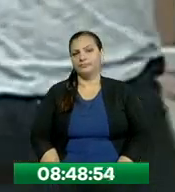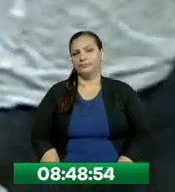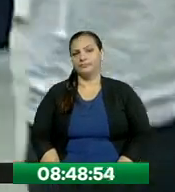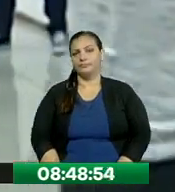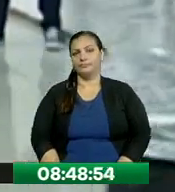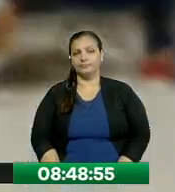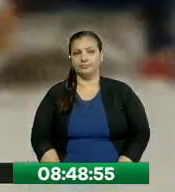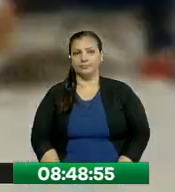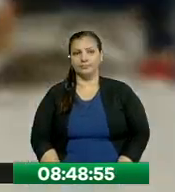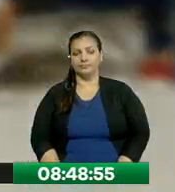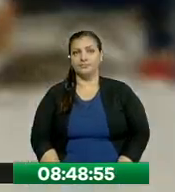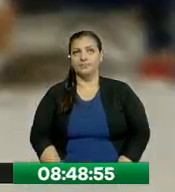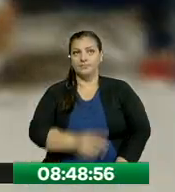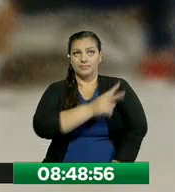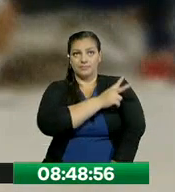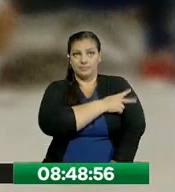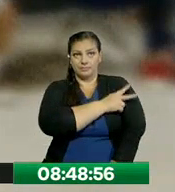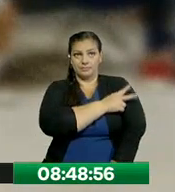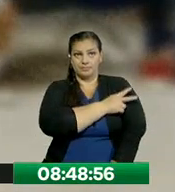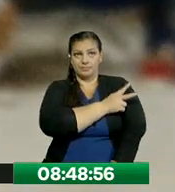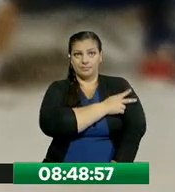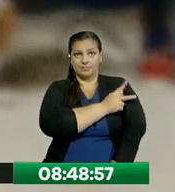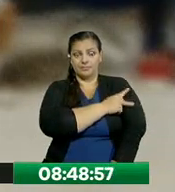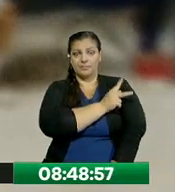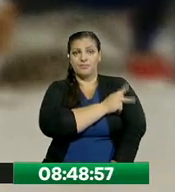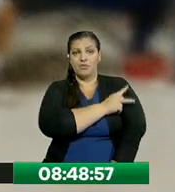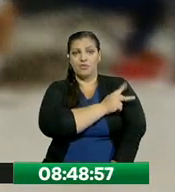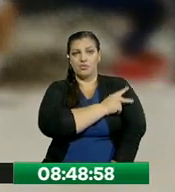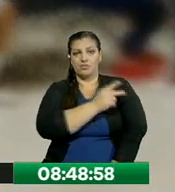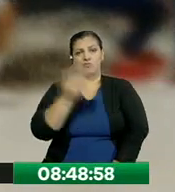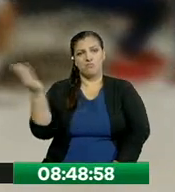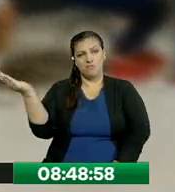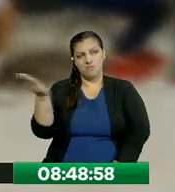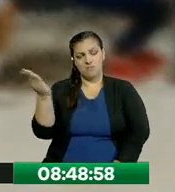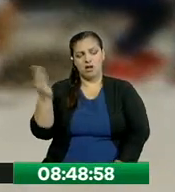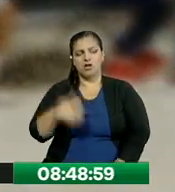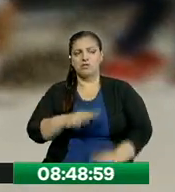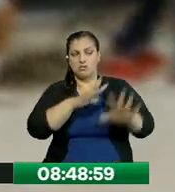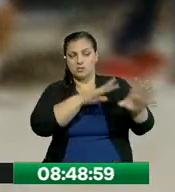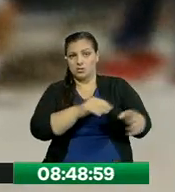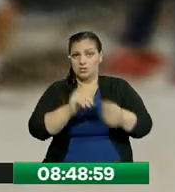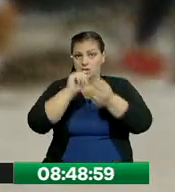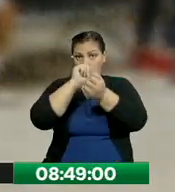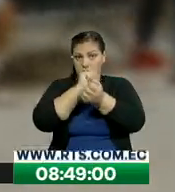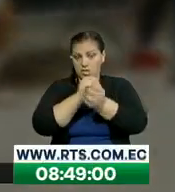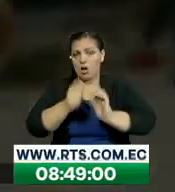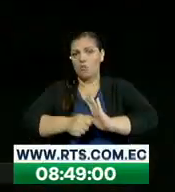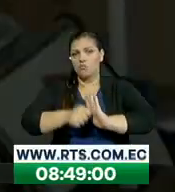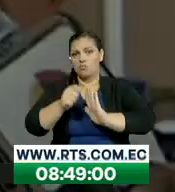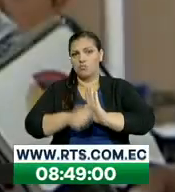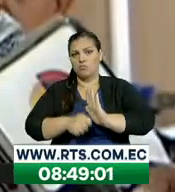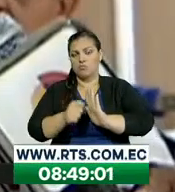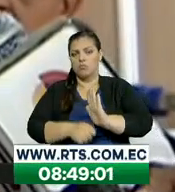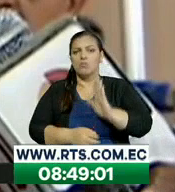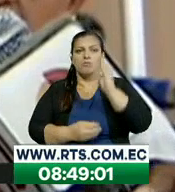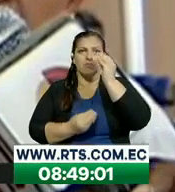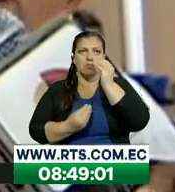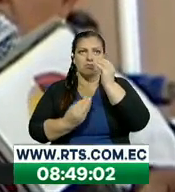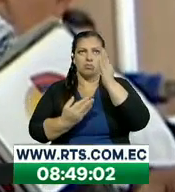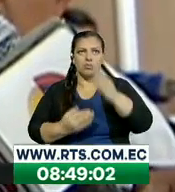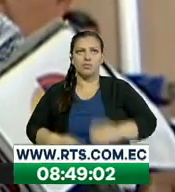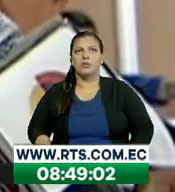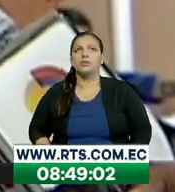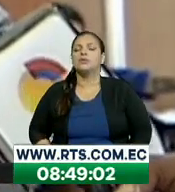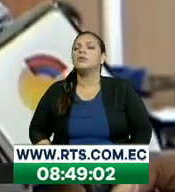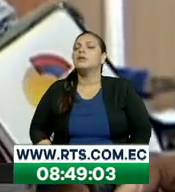de los afectados. Los testimonios fueron de gran ayuda para esclarecer el caso. Para hoy ya avanzamos con otros